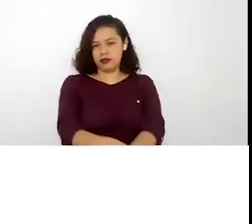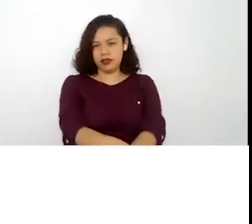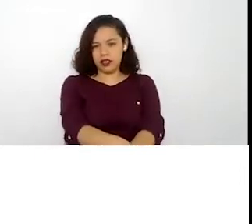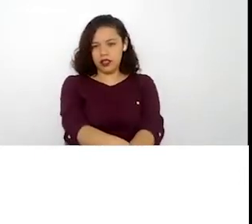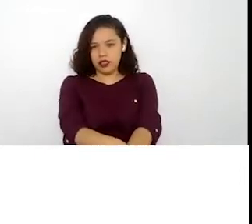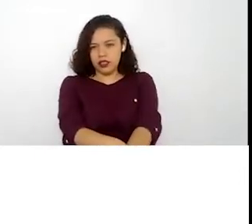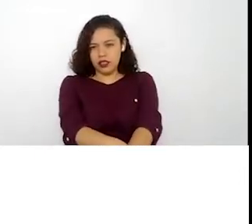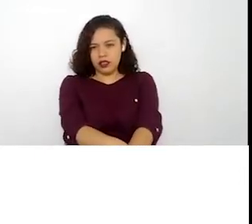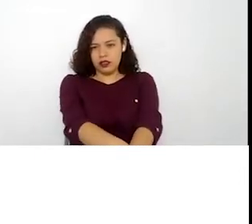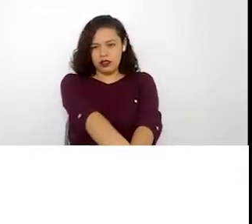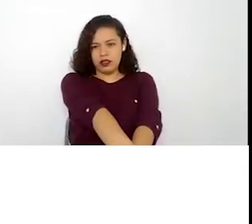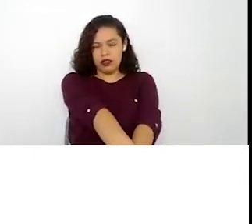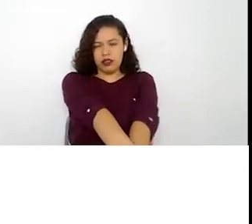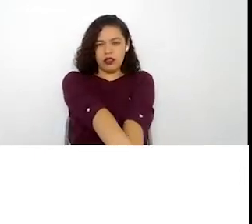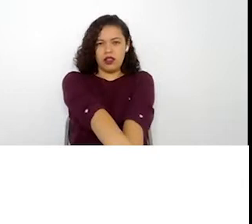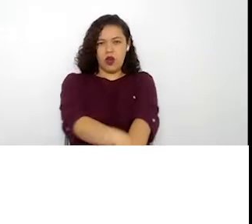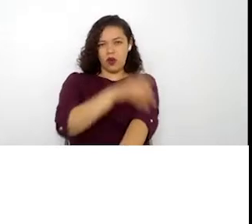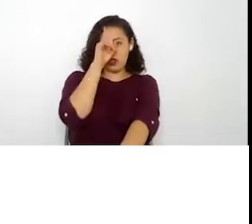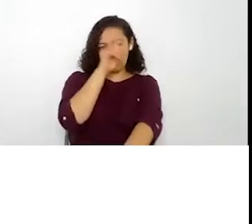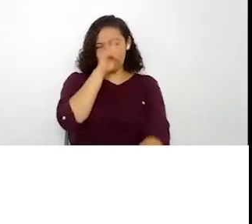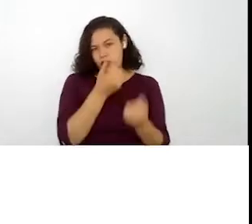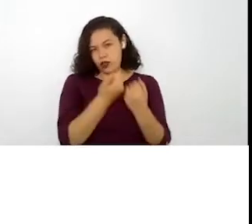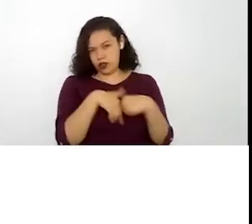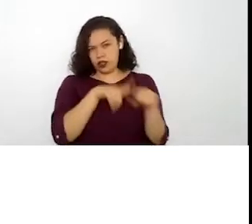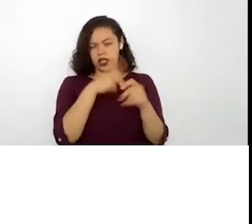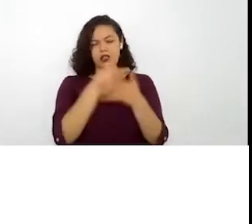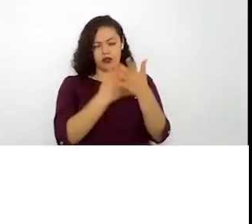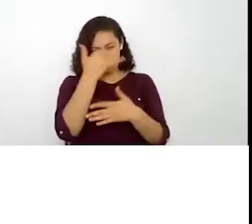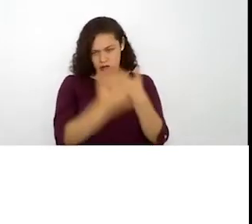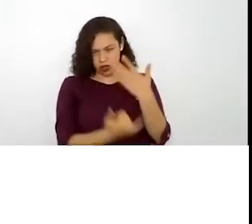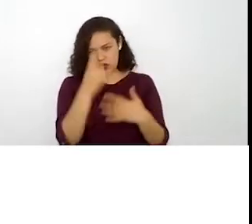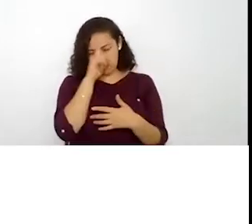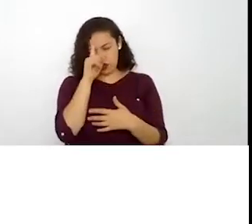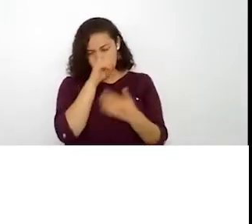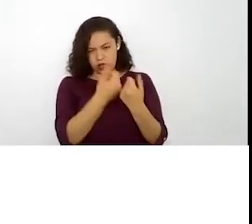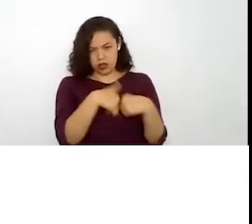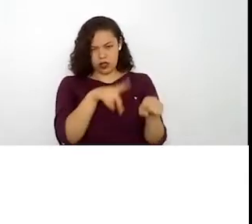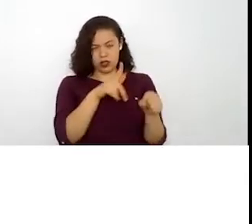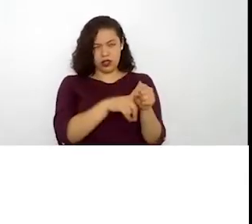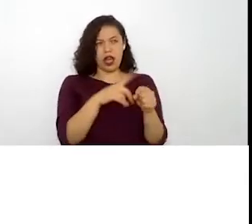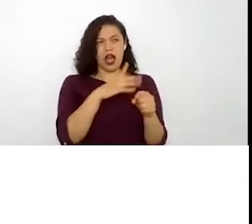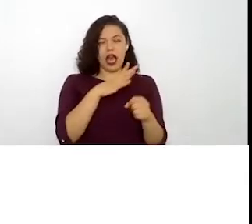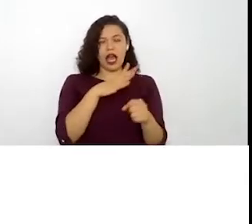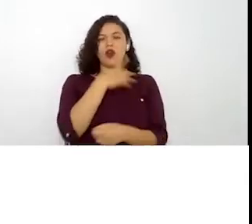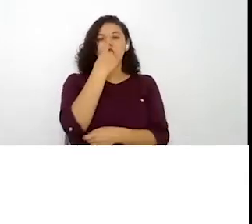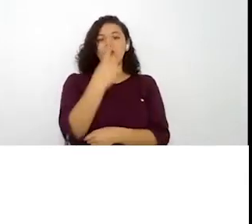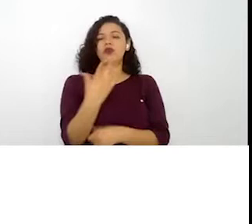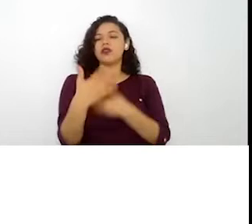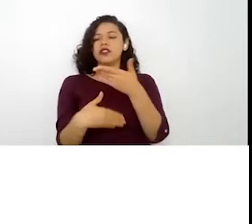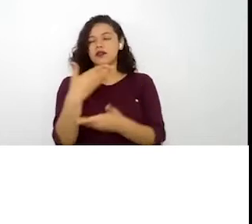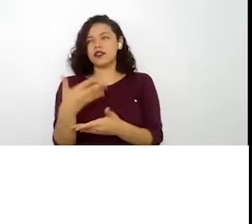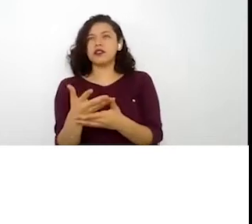orientación social no es un proyecto orientación social que tiene un servicio de